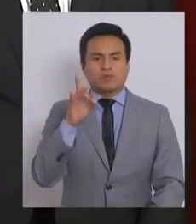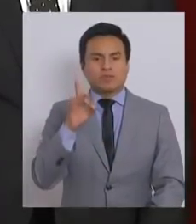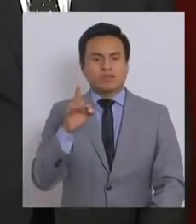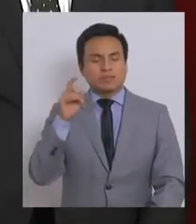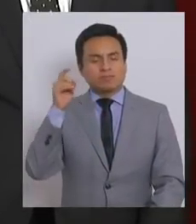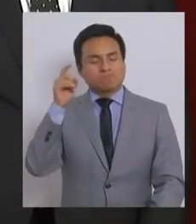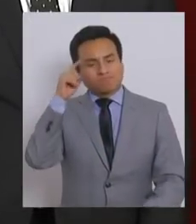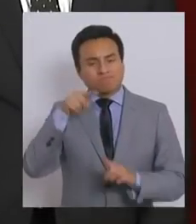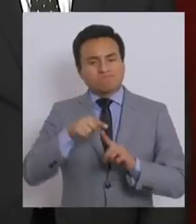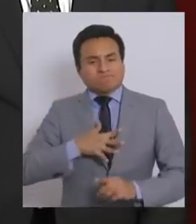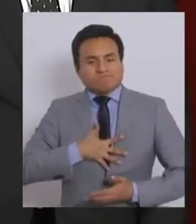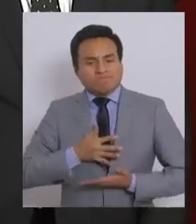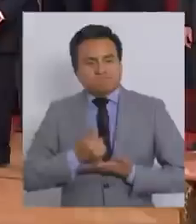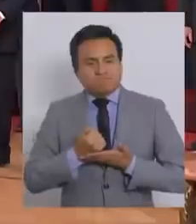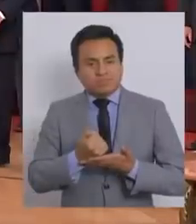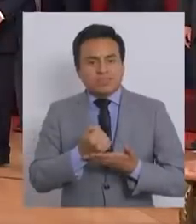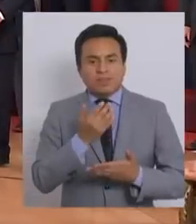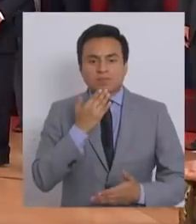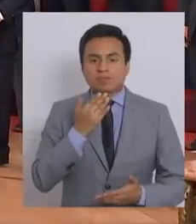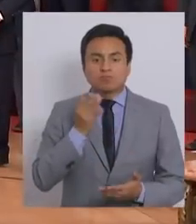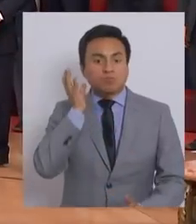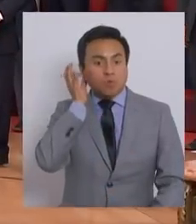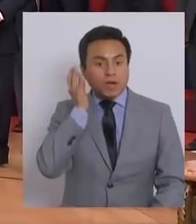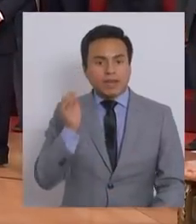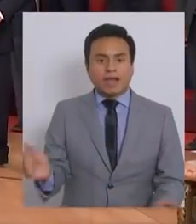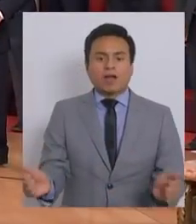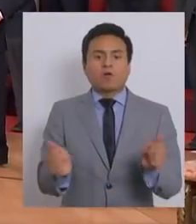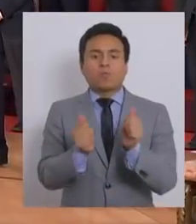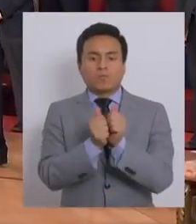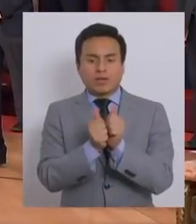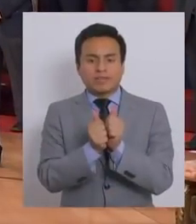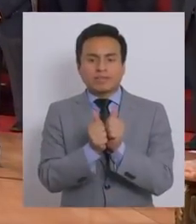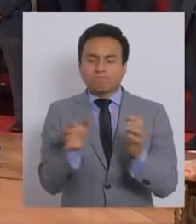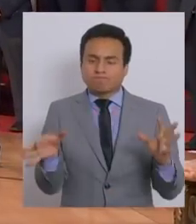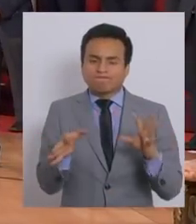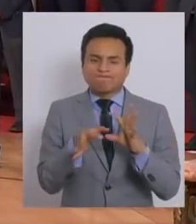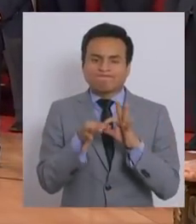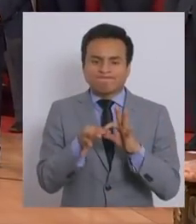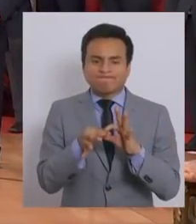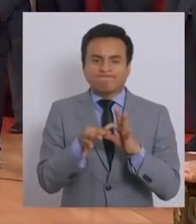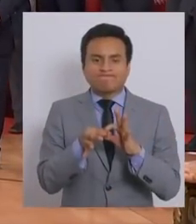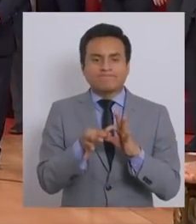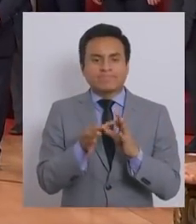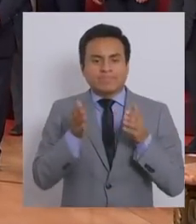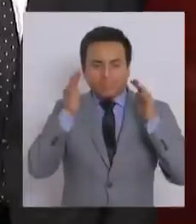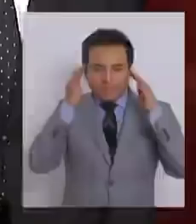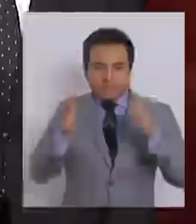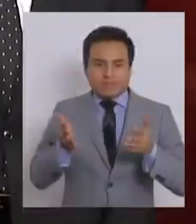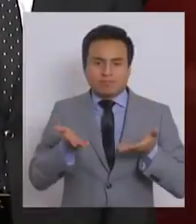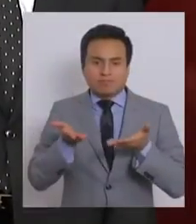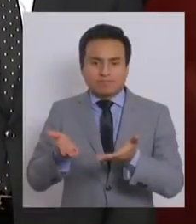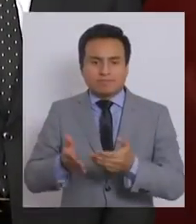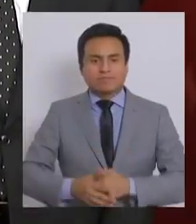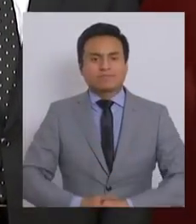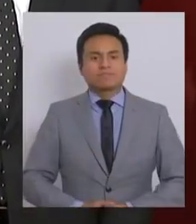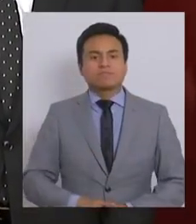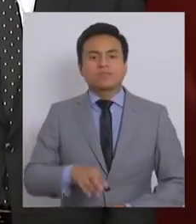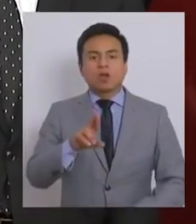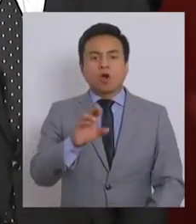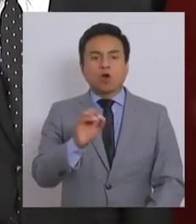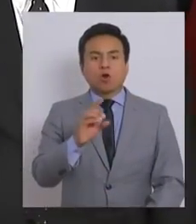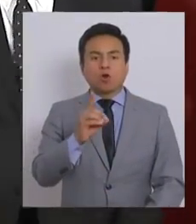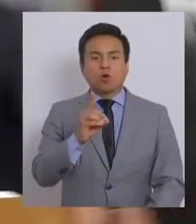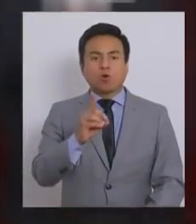vocación y su mujer lo acompaña con mucha lealtad y dedicación. Rodrigo